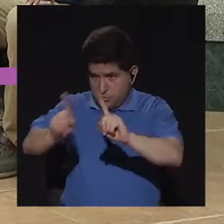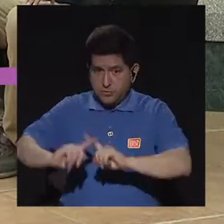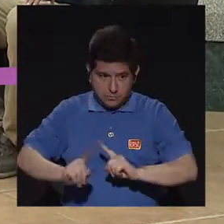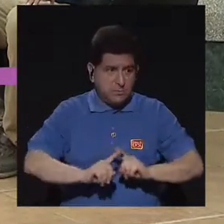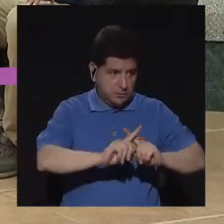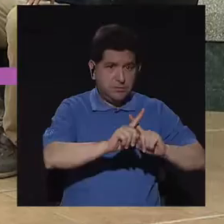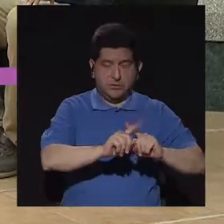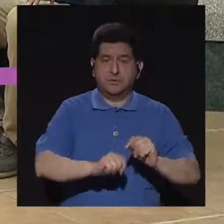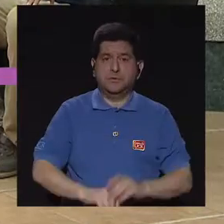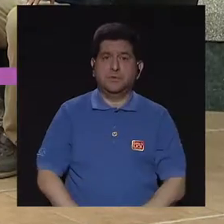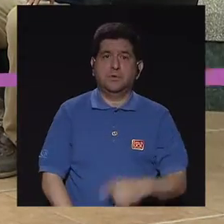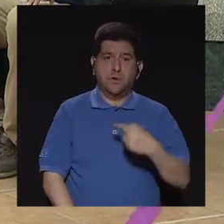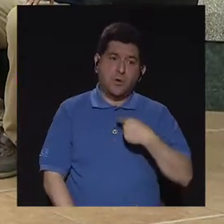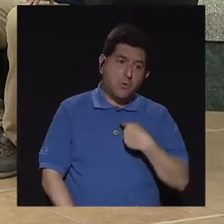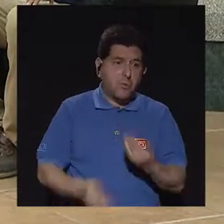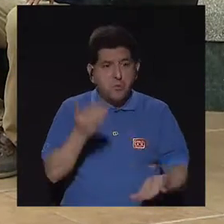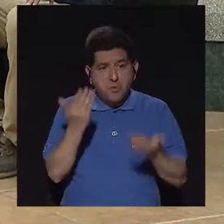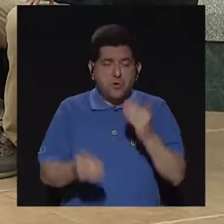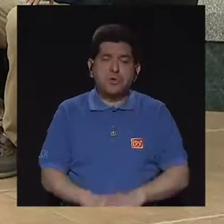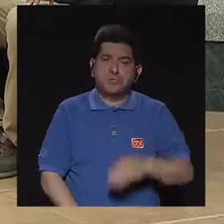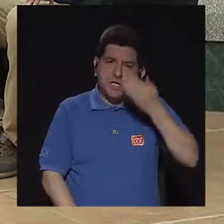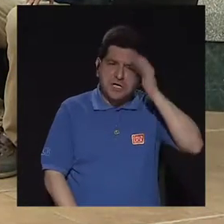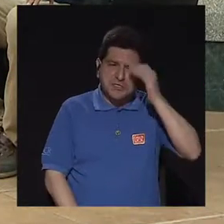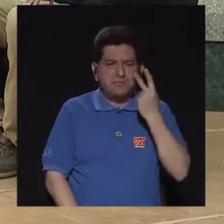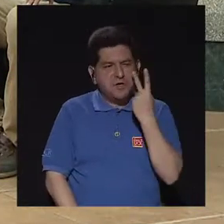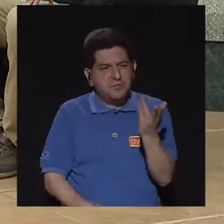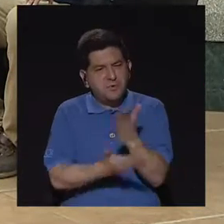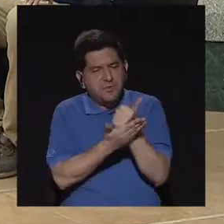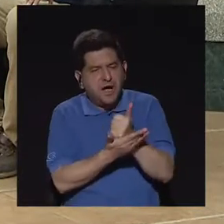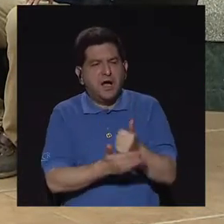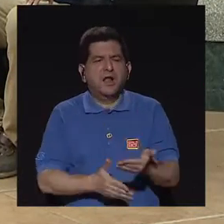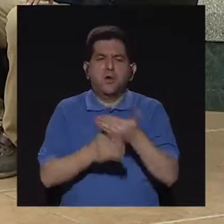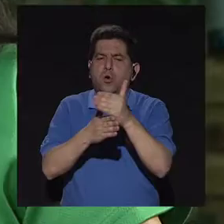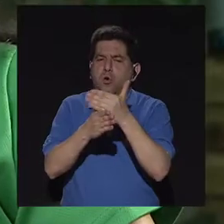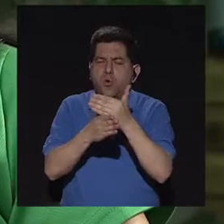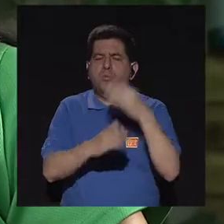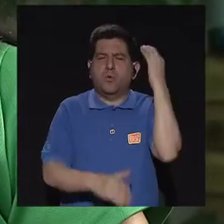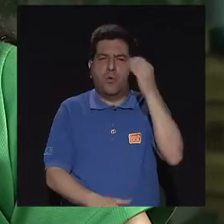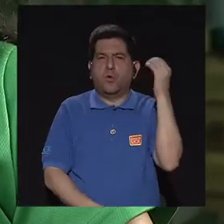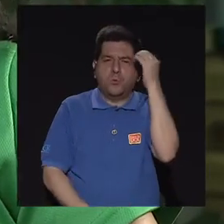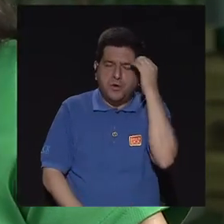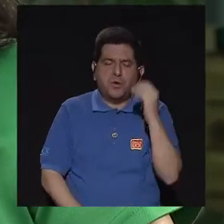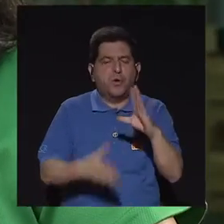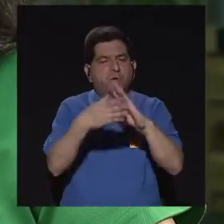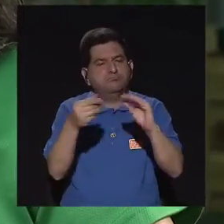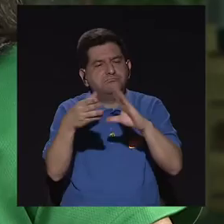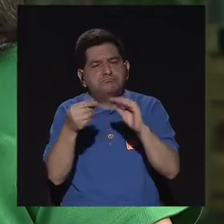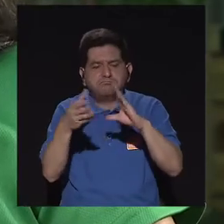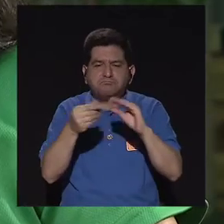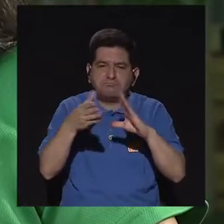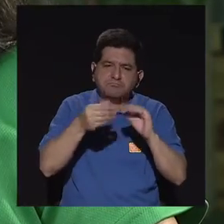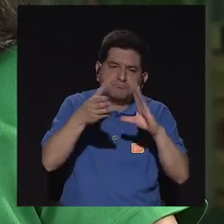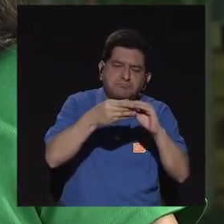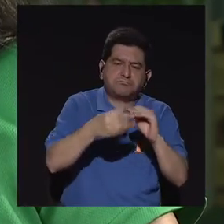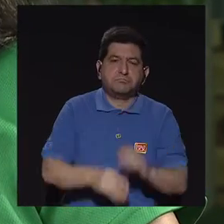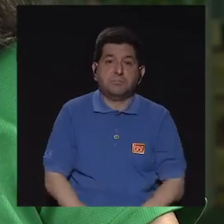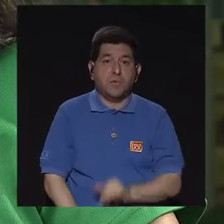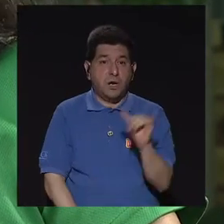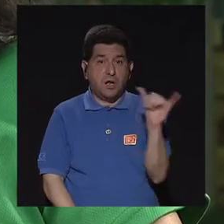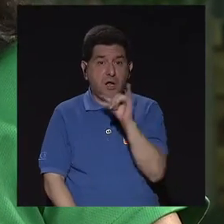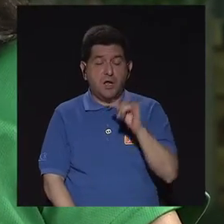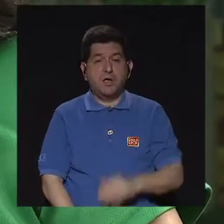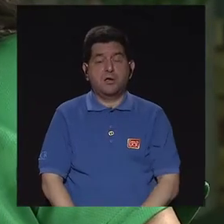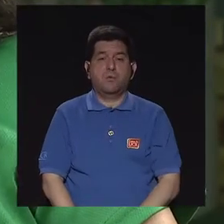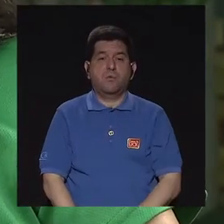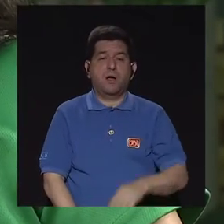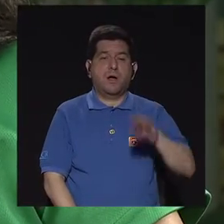espacios, uno puede, si bien es cierto, en Facebook uno ve algo y ya lo comparte, pone su opinión o comenta,